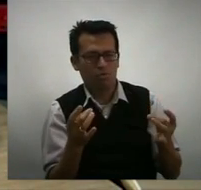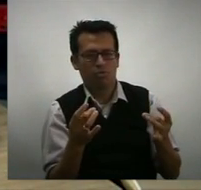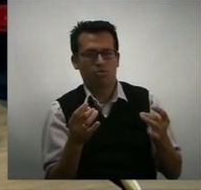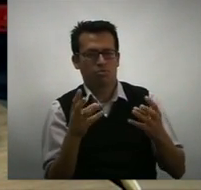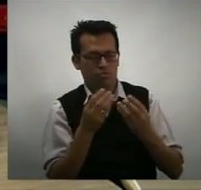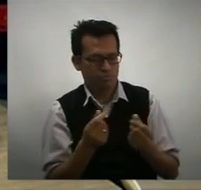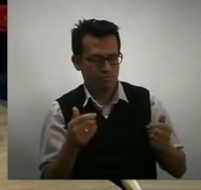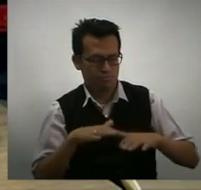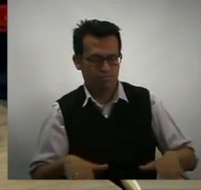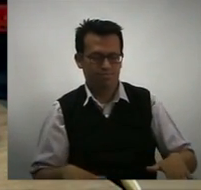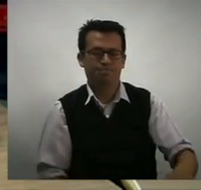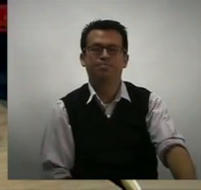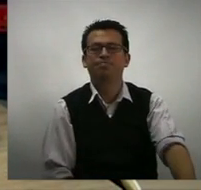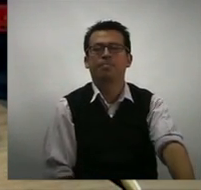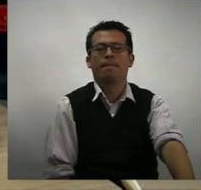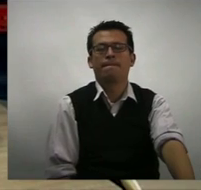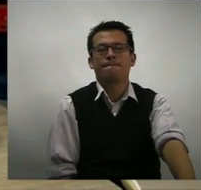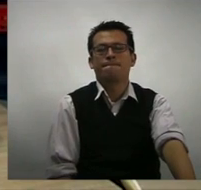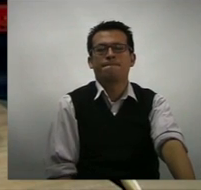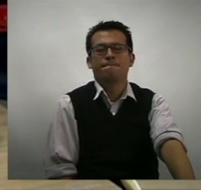de liberación de una concentración o libido.